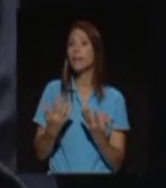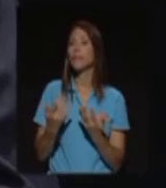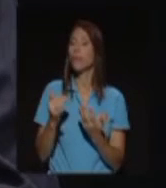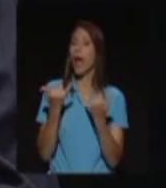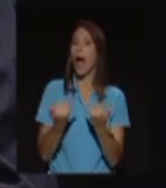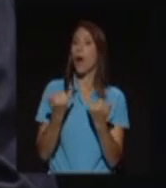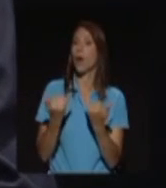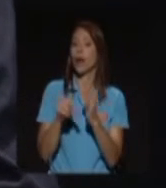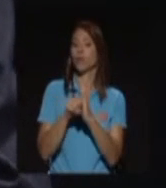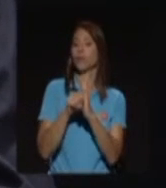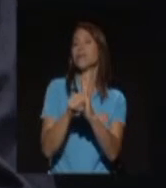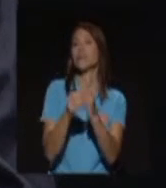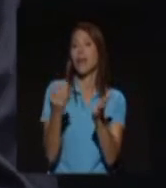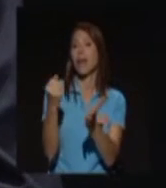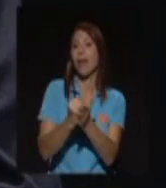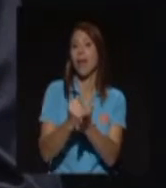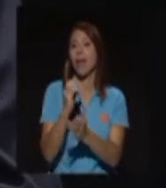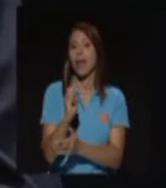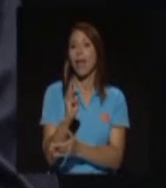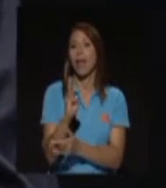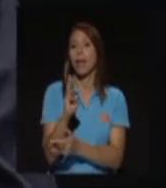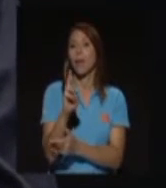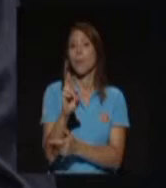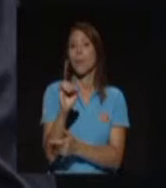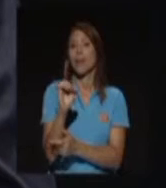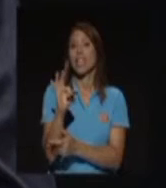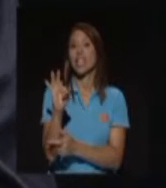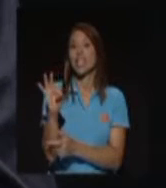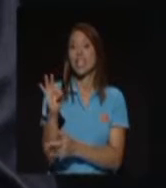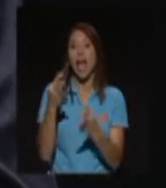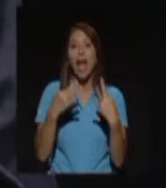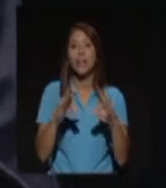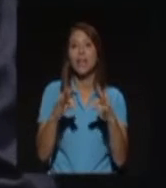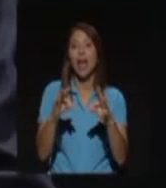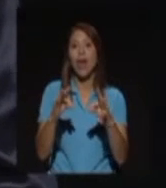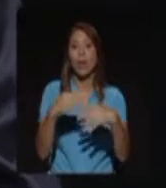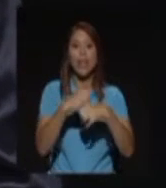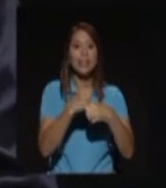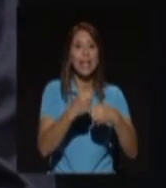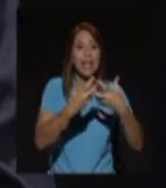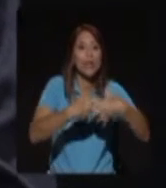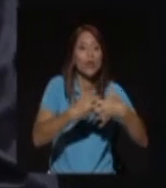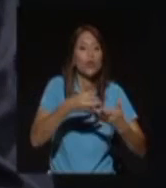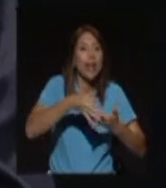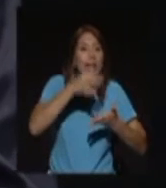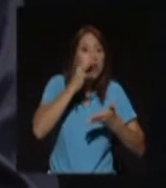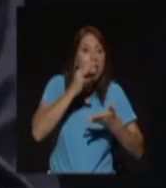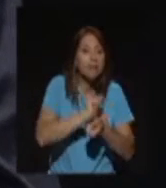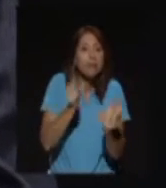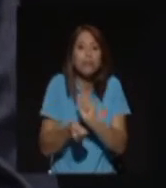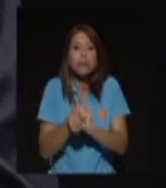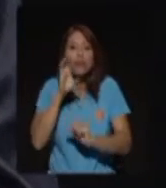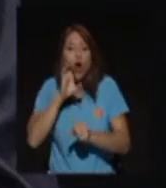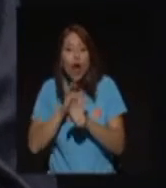ahora es el café Brit, ¿verdad? Claro. Que ha tratado de industrializar el café en forma de chocolates, en diferentes formas, ¿verdad?